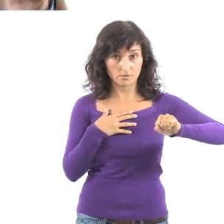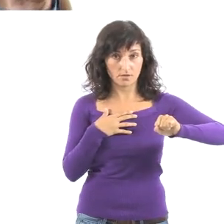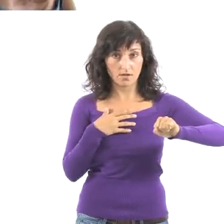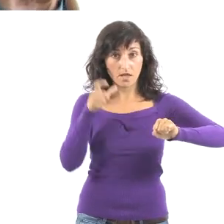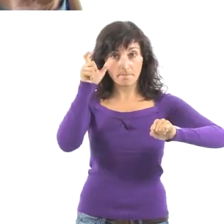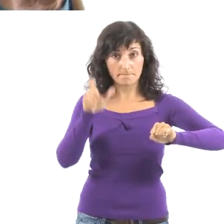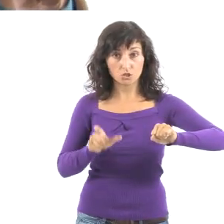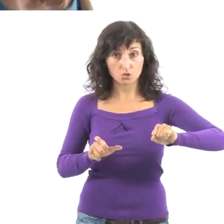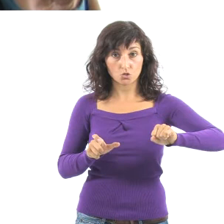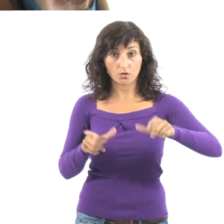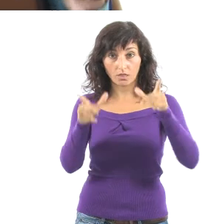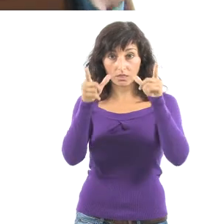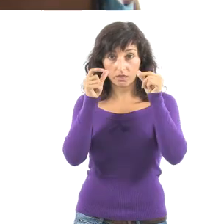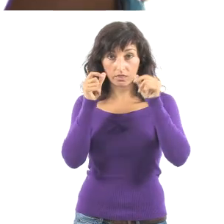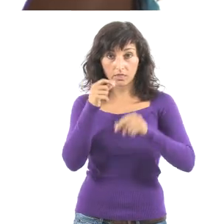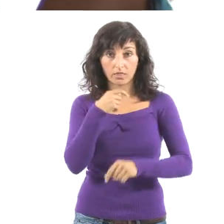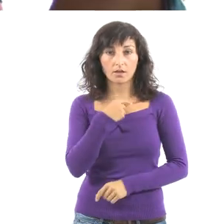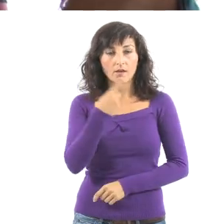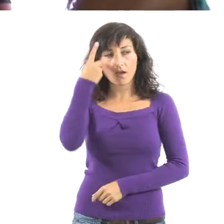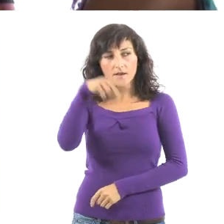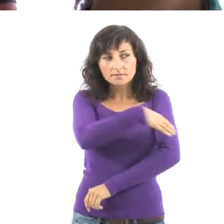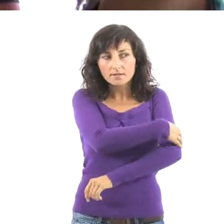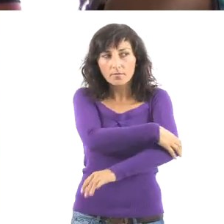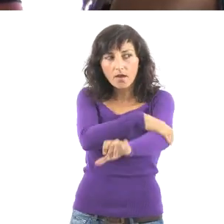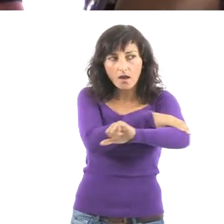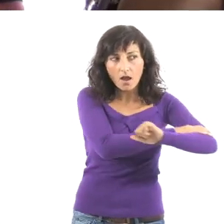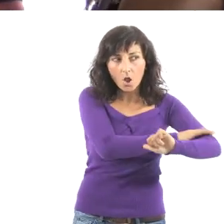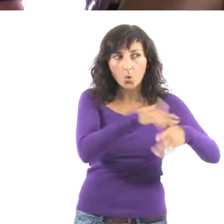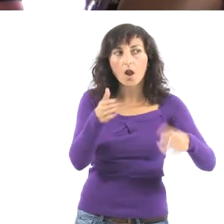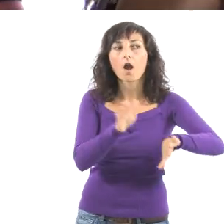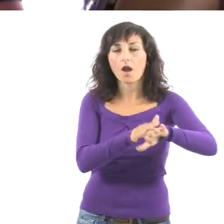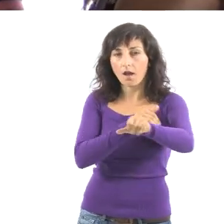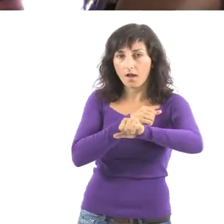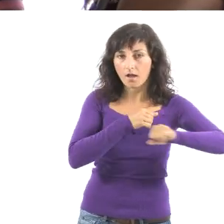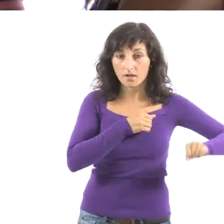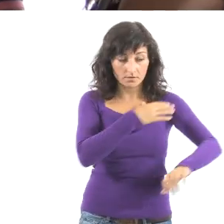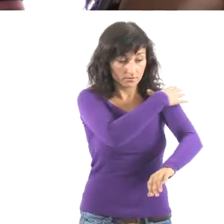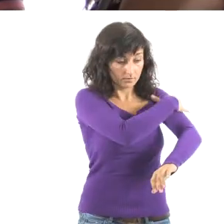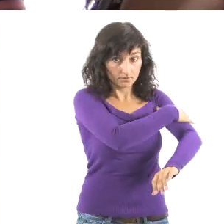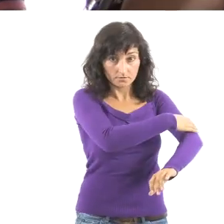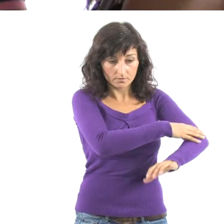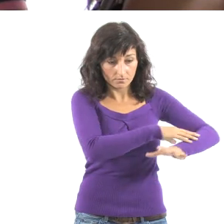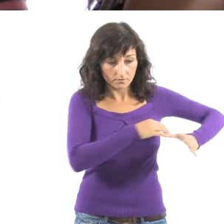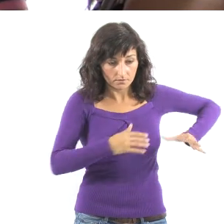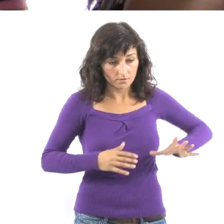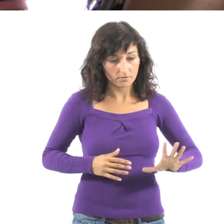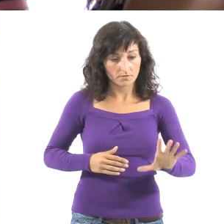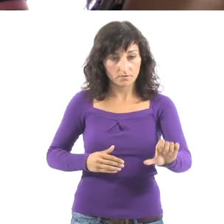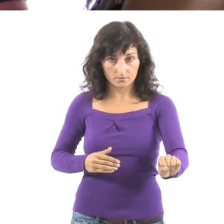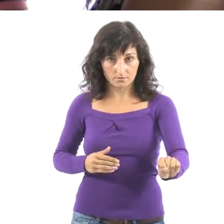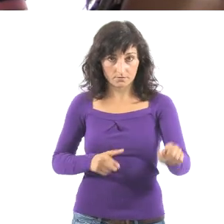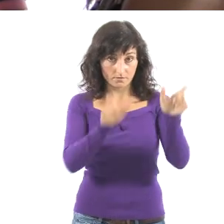deficiente visual sabrá hacia qué lado está abriendo, recorriendo el brazo de sujeción hasta agarrar la